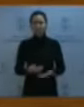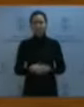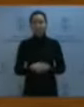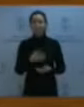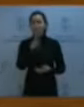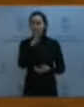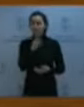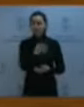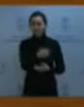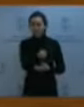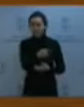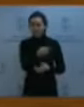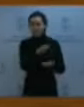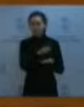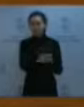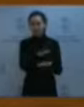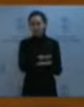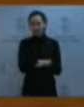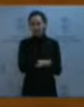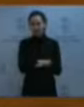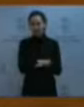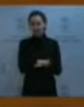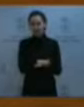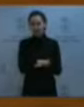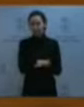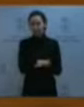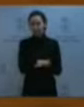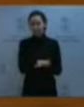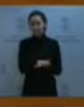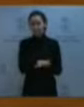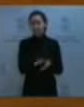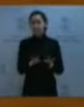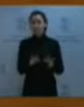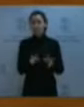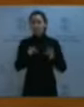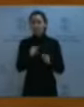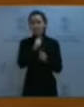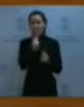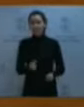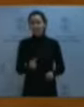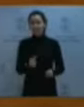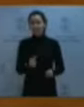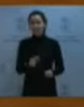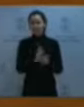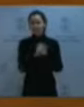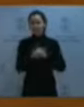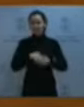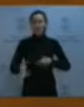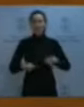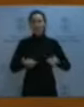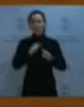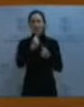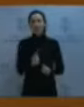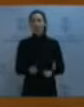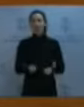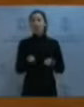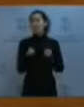muy tranquilos, porque si en lugar de haber un nuevo presupuesto y una negociación presupuestaria, las cuentas están echadas y